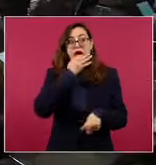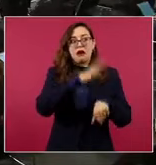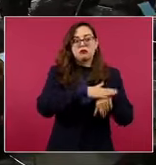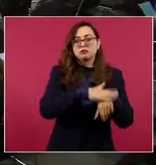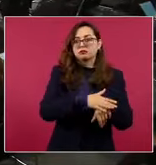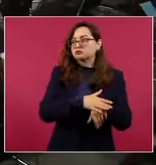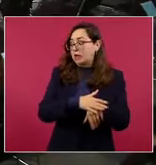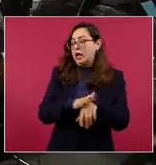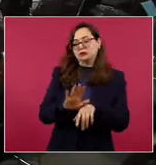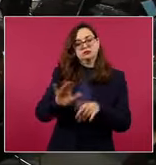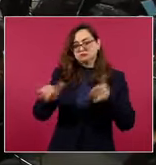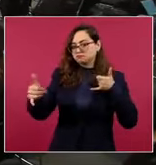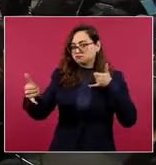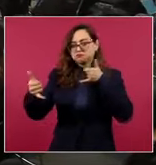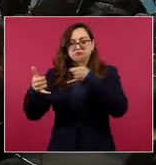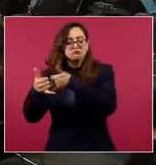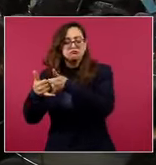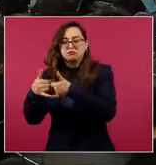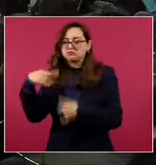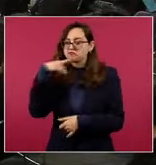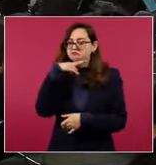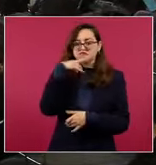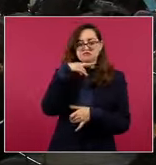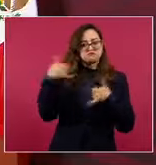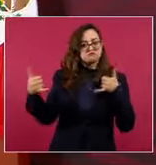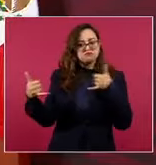ella y hablé con ella,